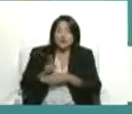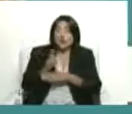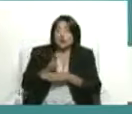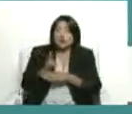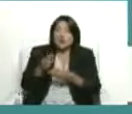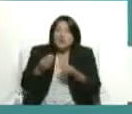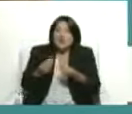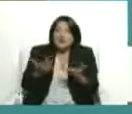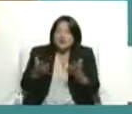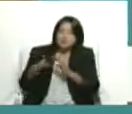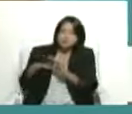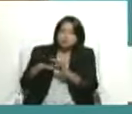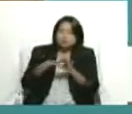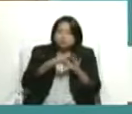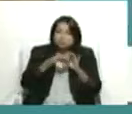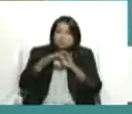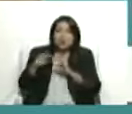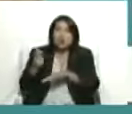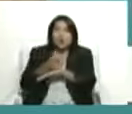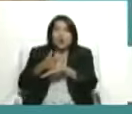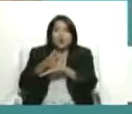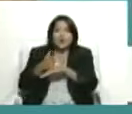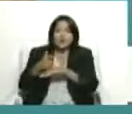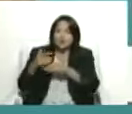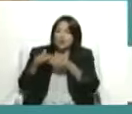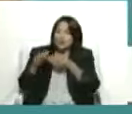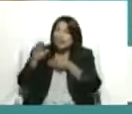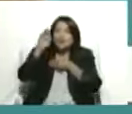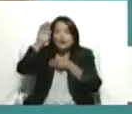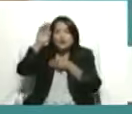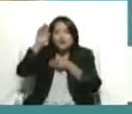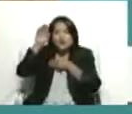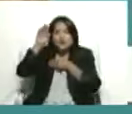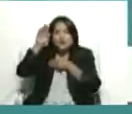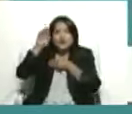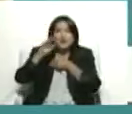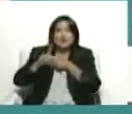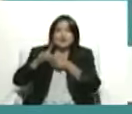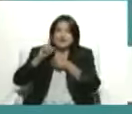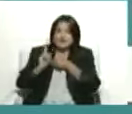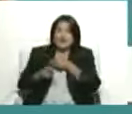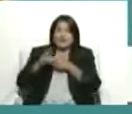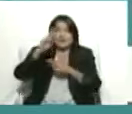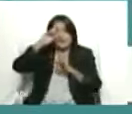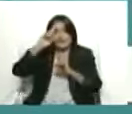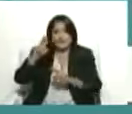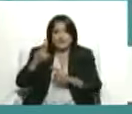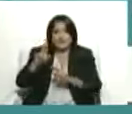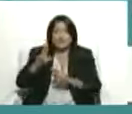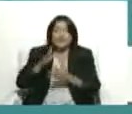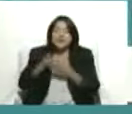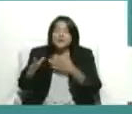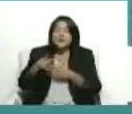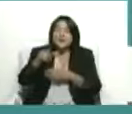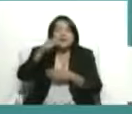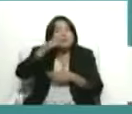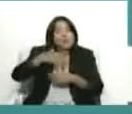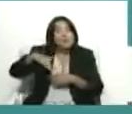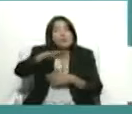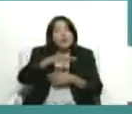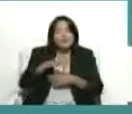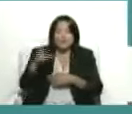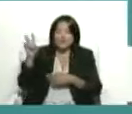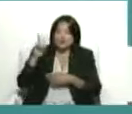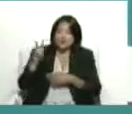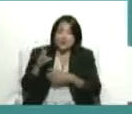instituciones del país. Todos los gobiernos que vengan, independientemente de su posición ideológica, tendrán que respetar el mandato que el pueblo venezolano va a dar